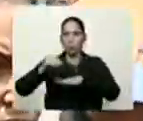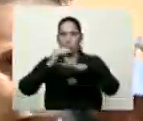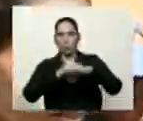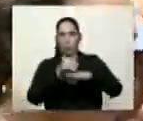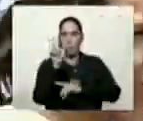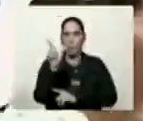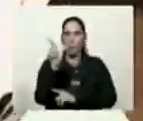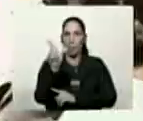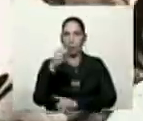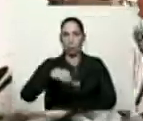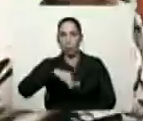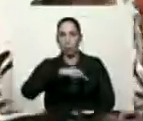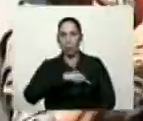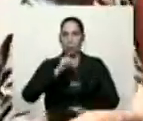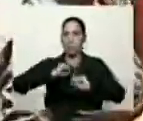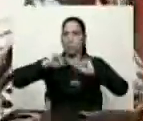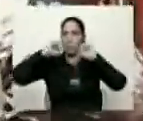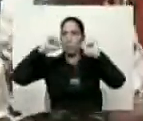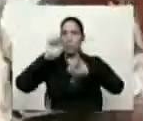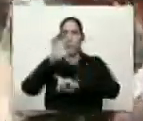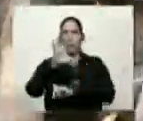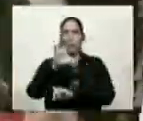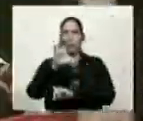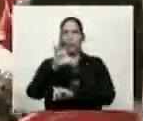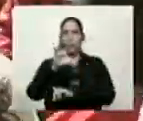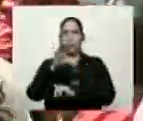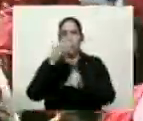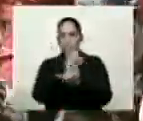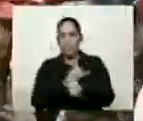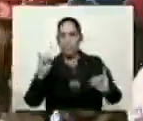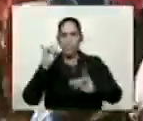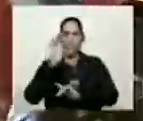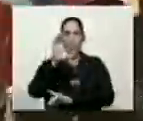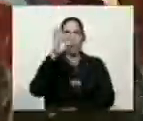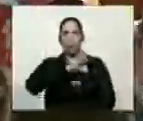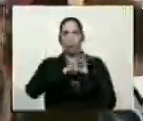Socialista Unido de Venezuela. ¡Que viva la patria! ¡Independencia y